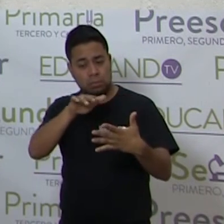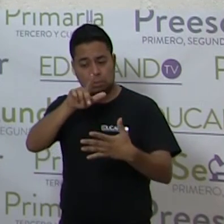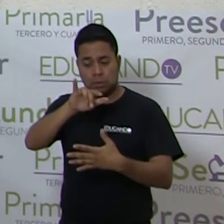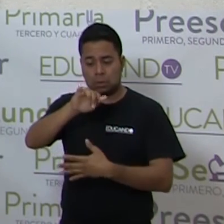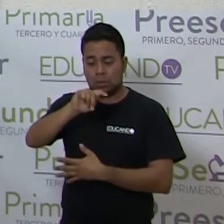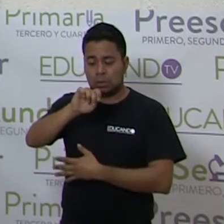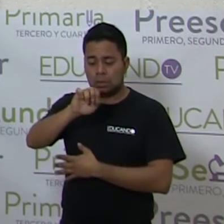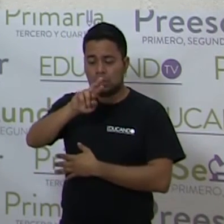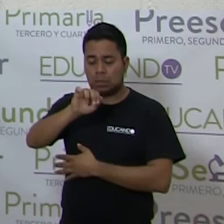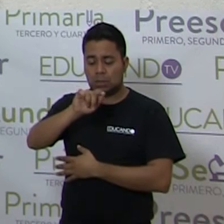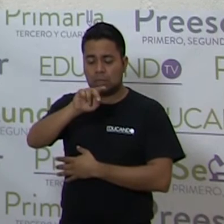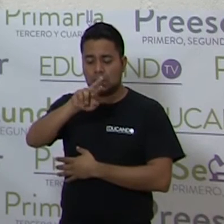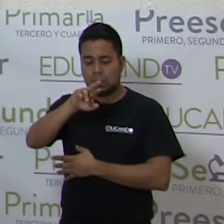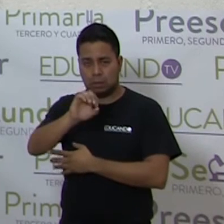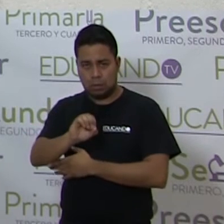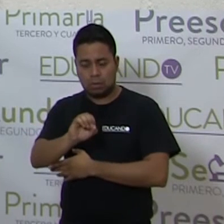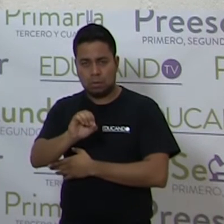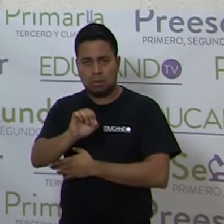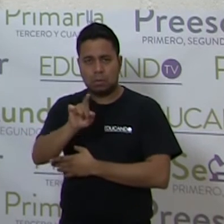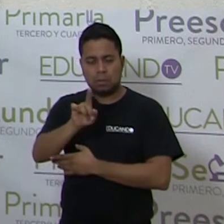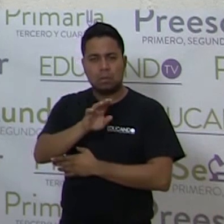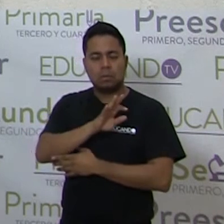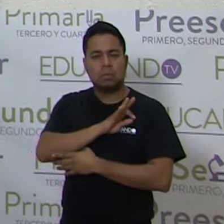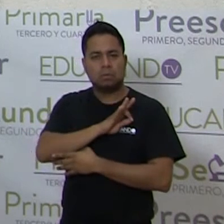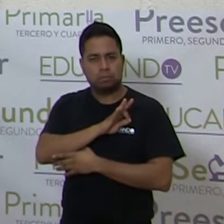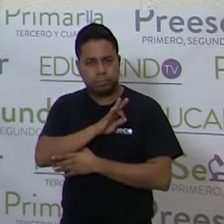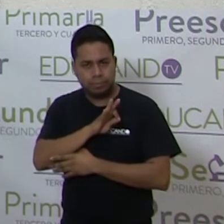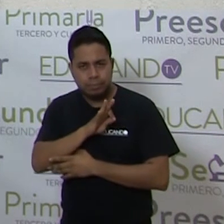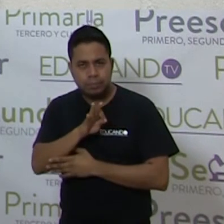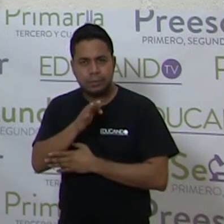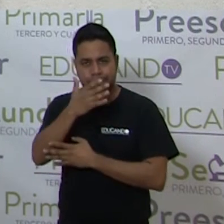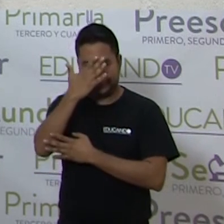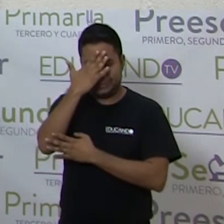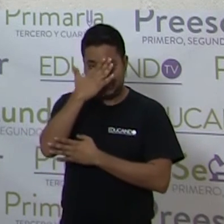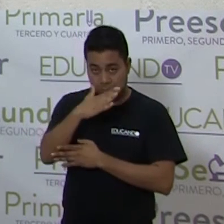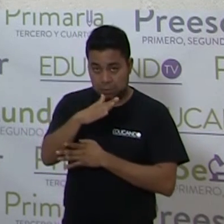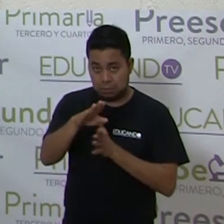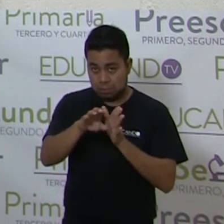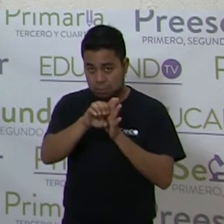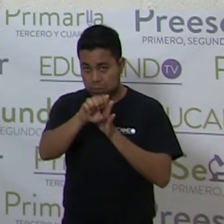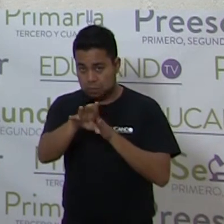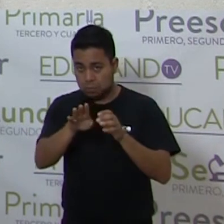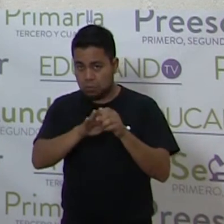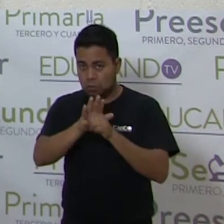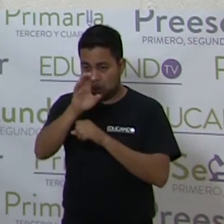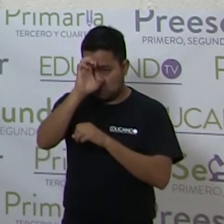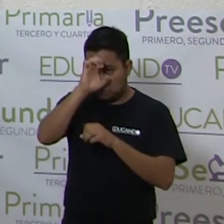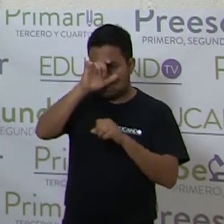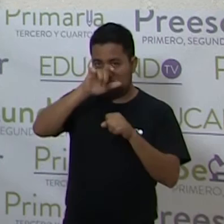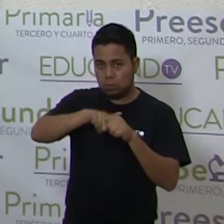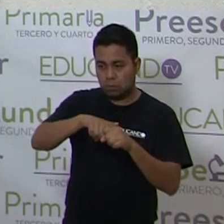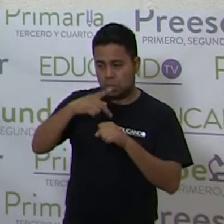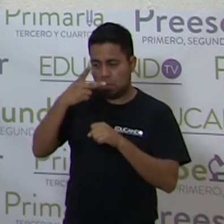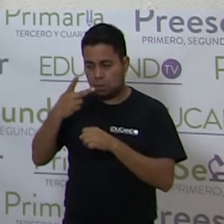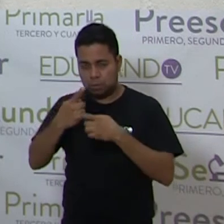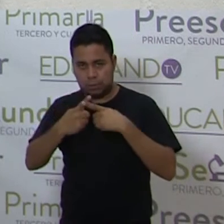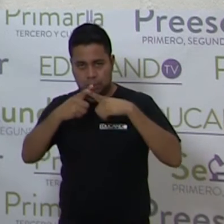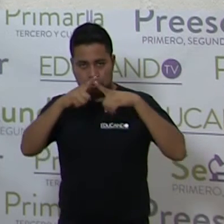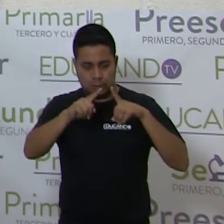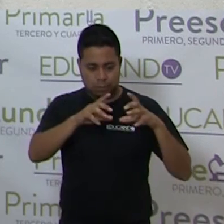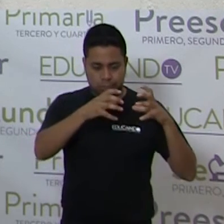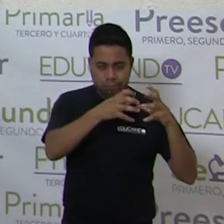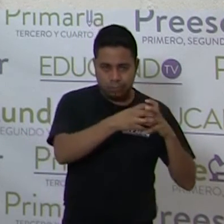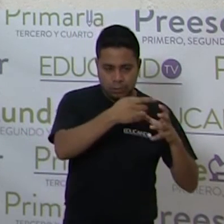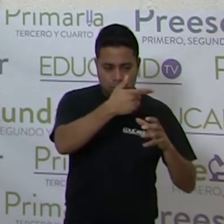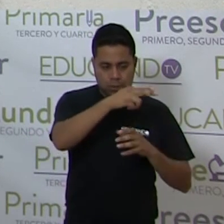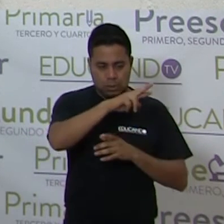pues esto nos permite ver cómo las diferentes culturas han